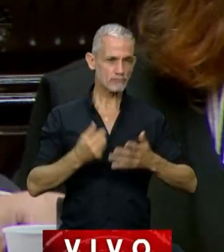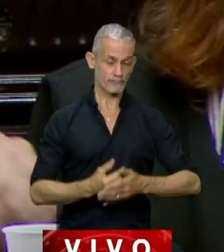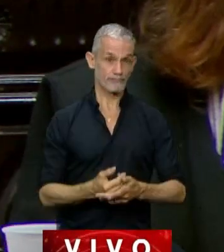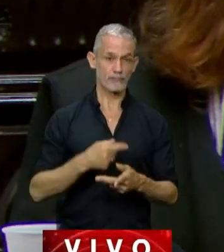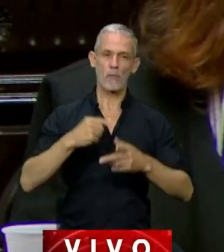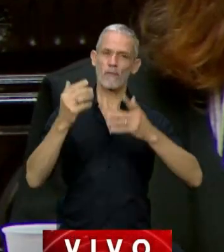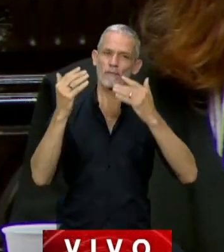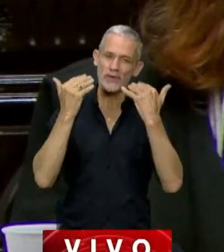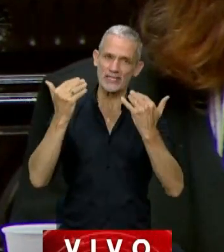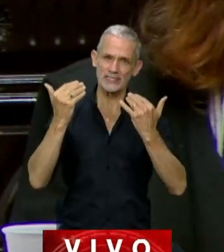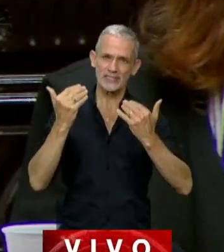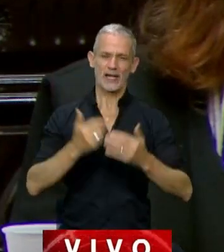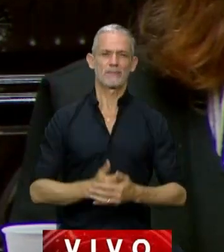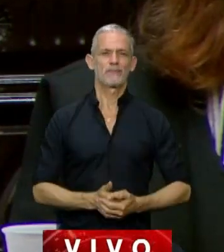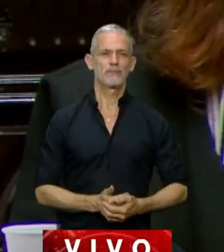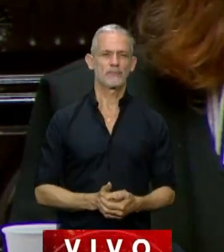felicitar